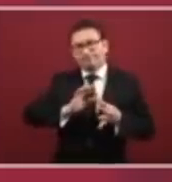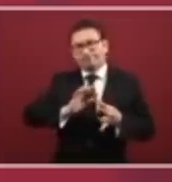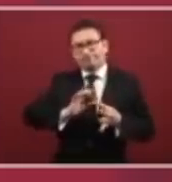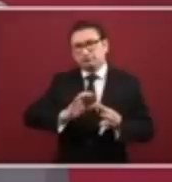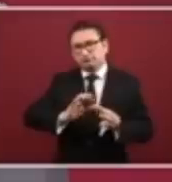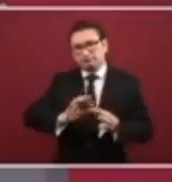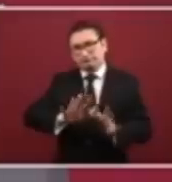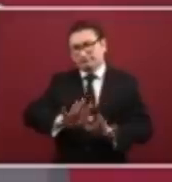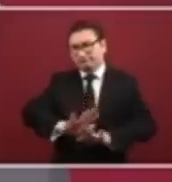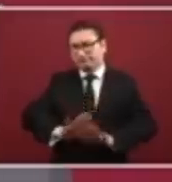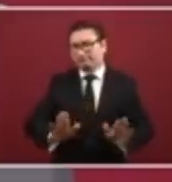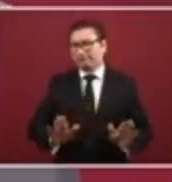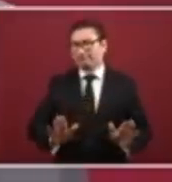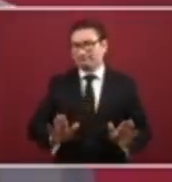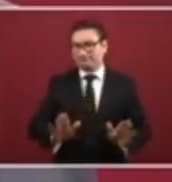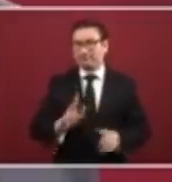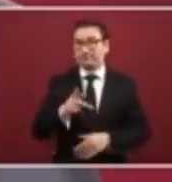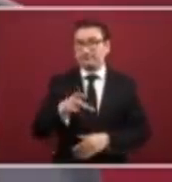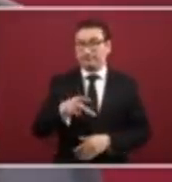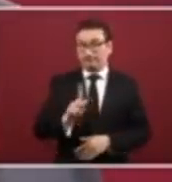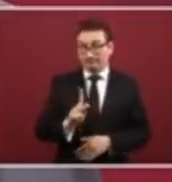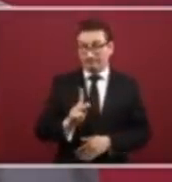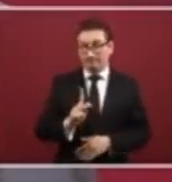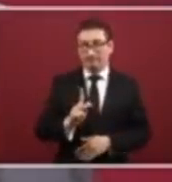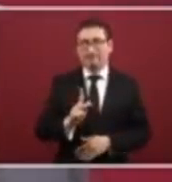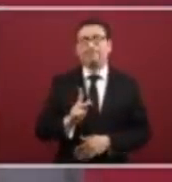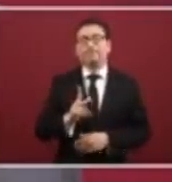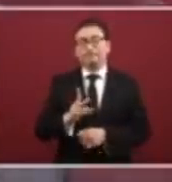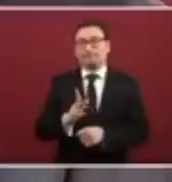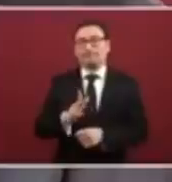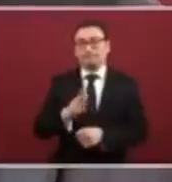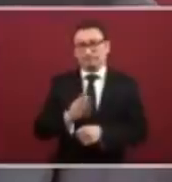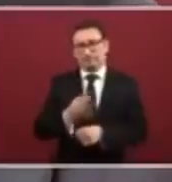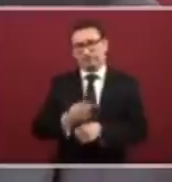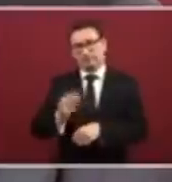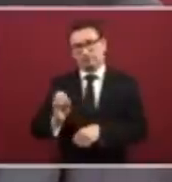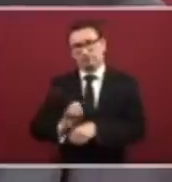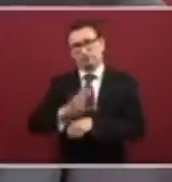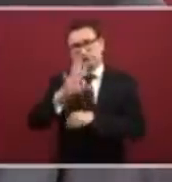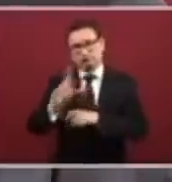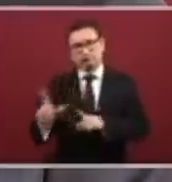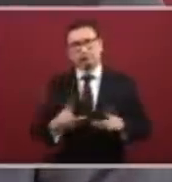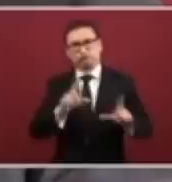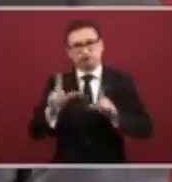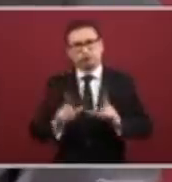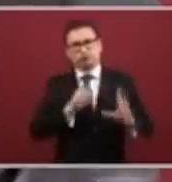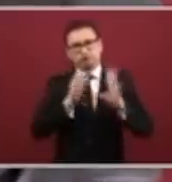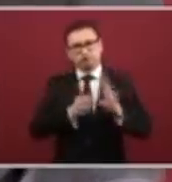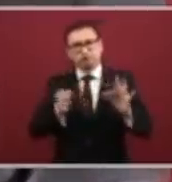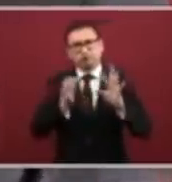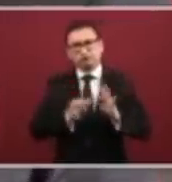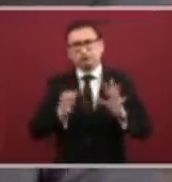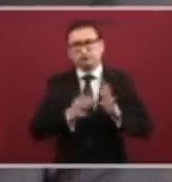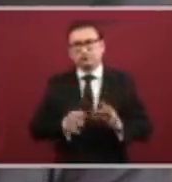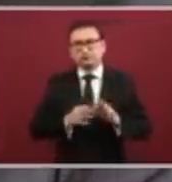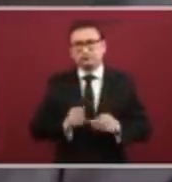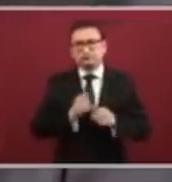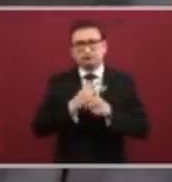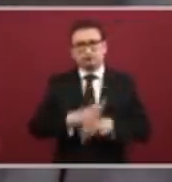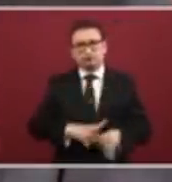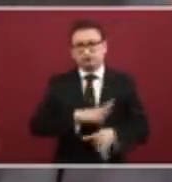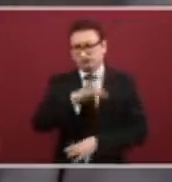más, pero se les va a dar a conocer toda